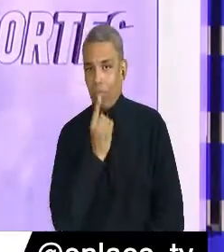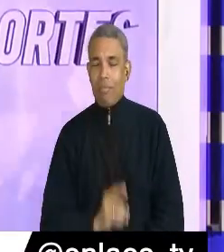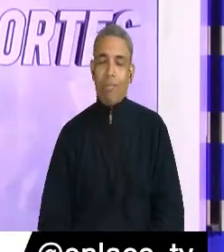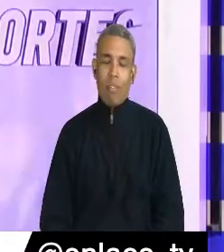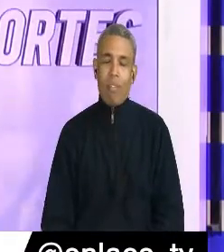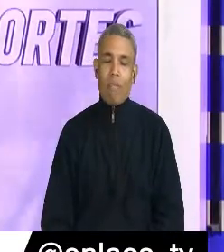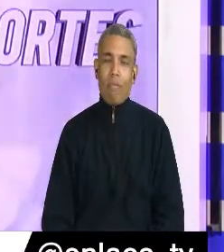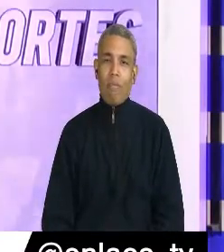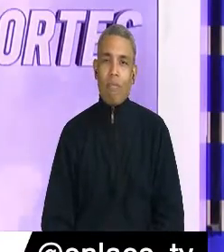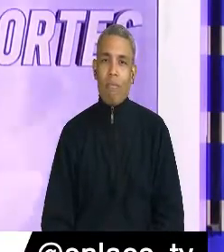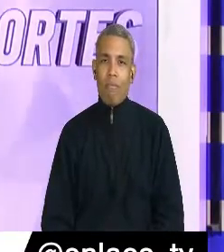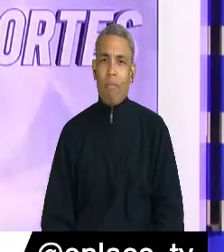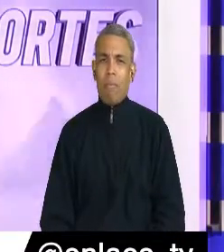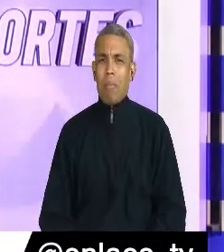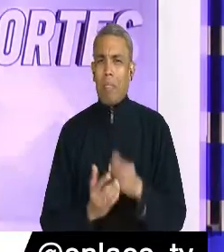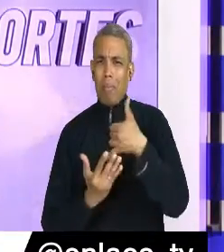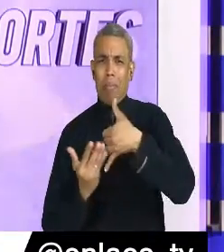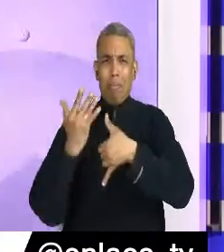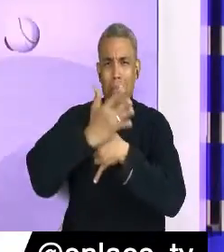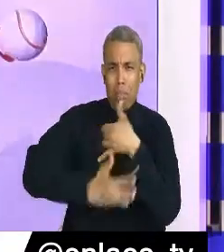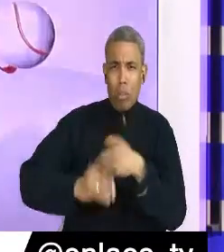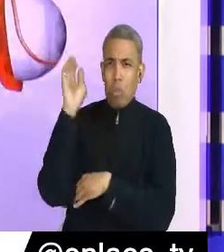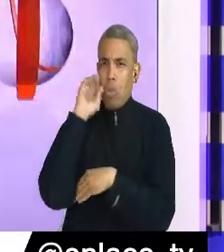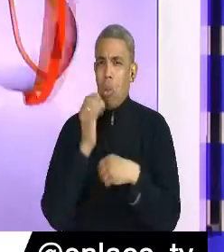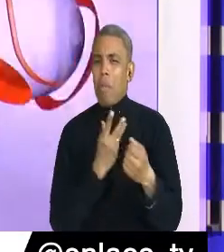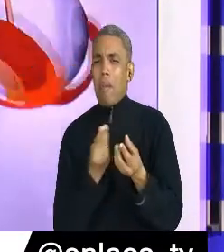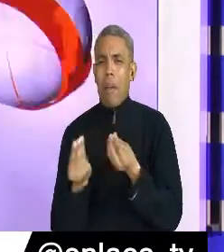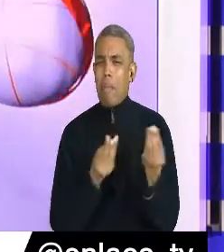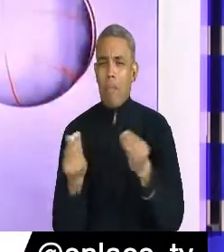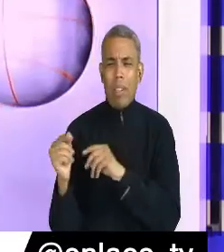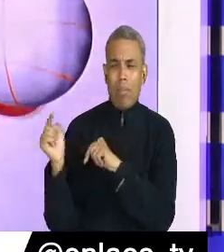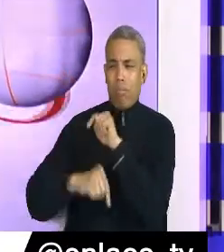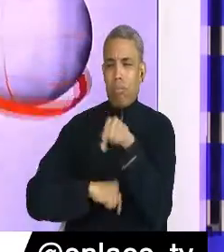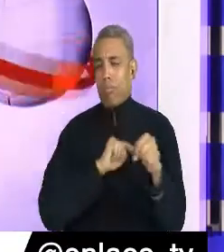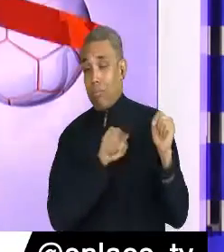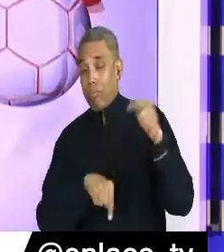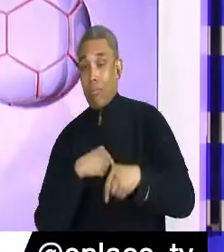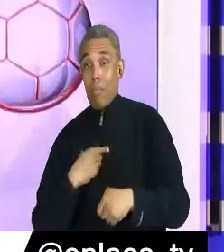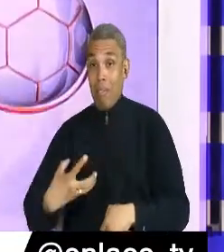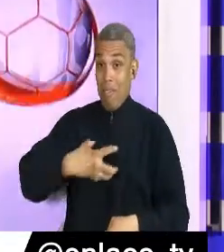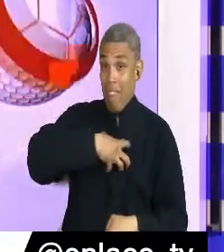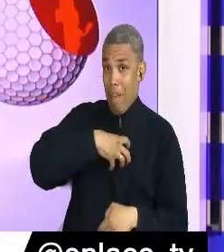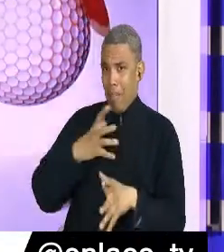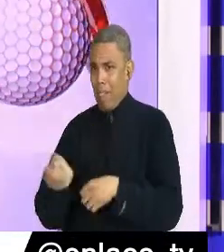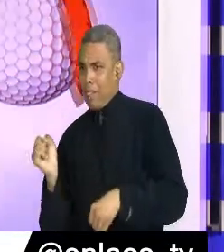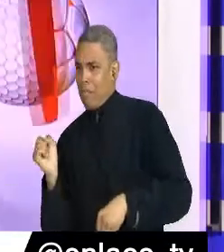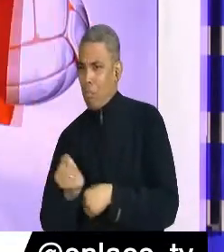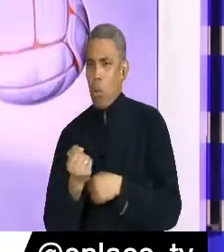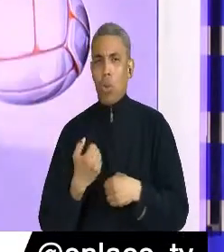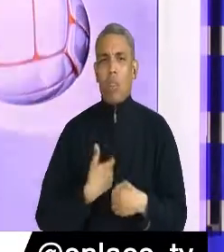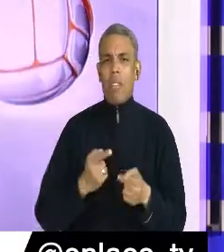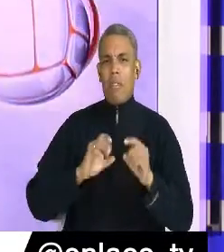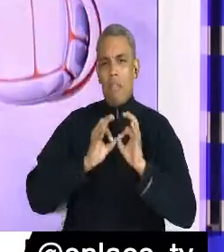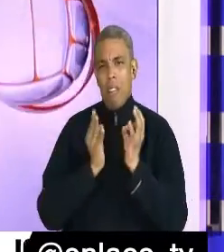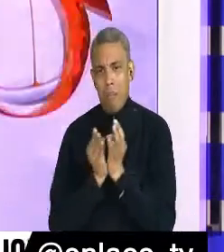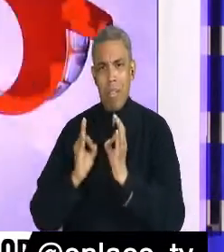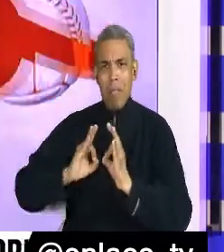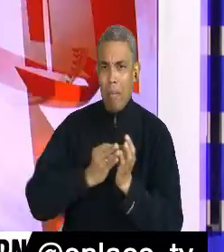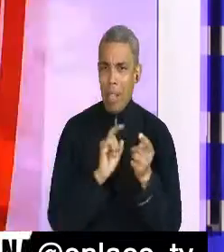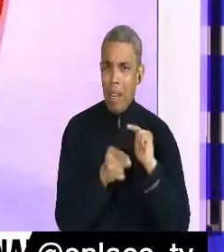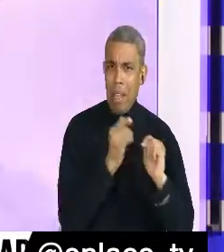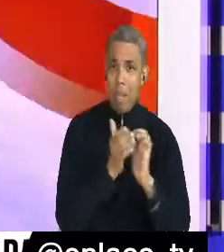así es delegaciones de todo el país han llegado hasta barrancabermeja a disfrutar de este alto nivel deportivo en el softbol familias enteras